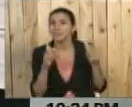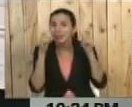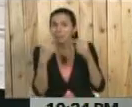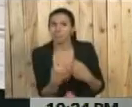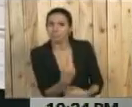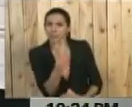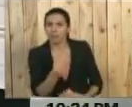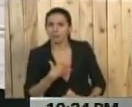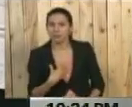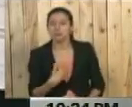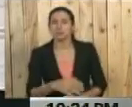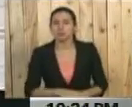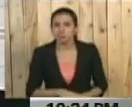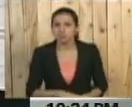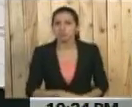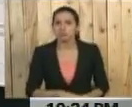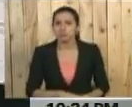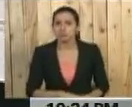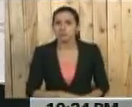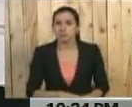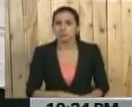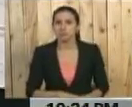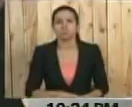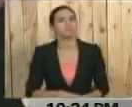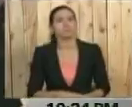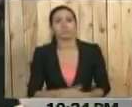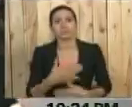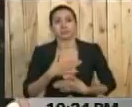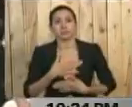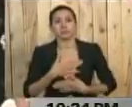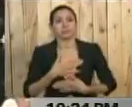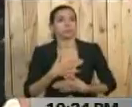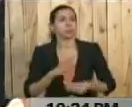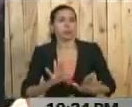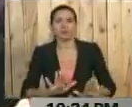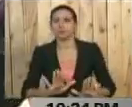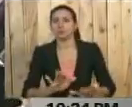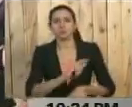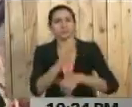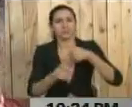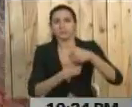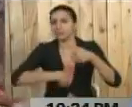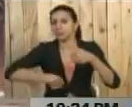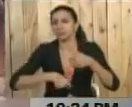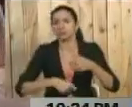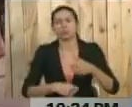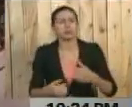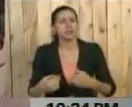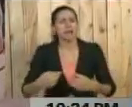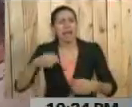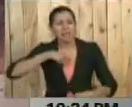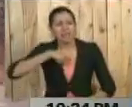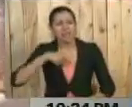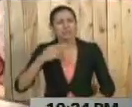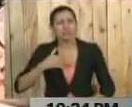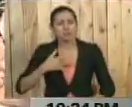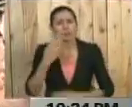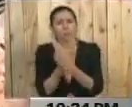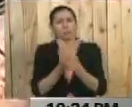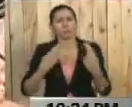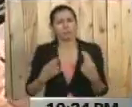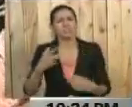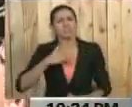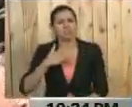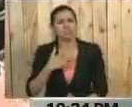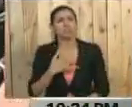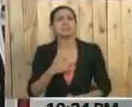dirigió hacia ese vicepresidente que estaba ahí, que es este hombre que está aquí. Y ese compromiso yo lo llevo aquí, adentro.